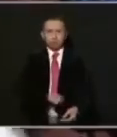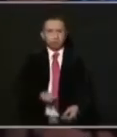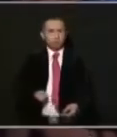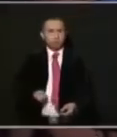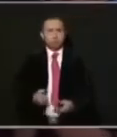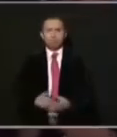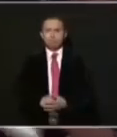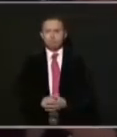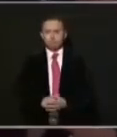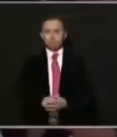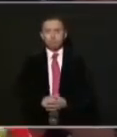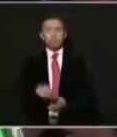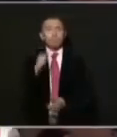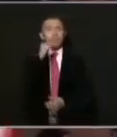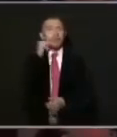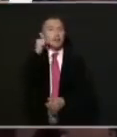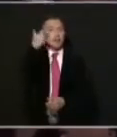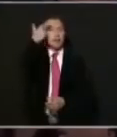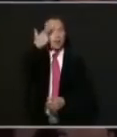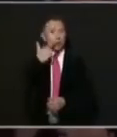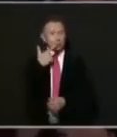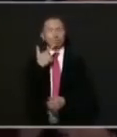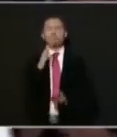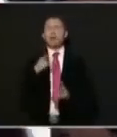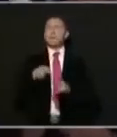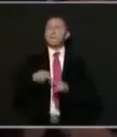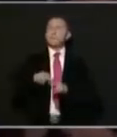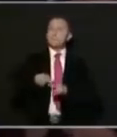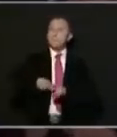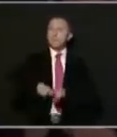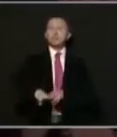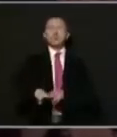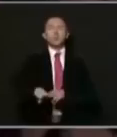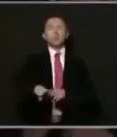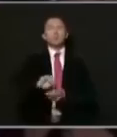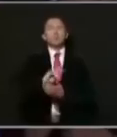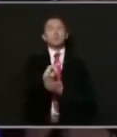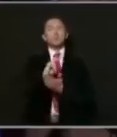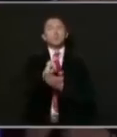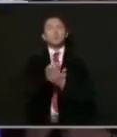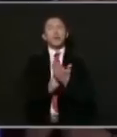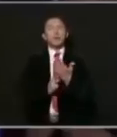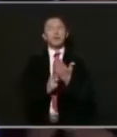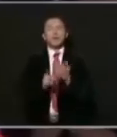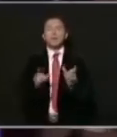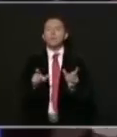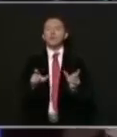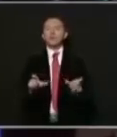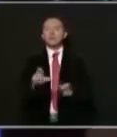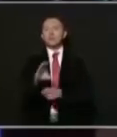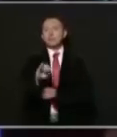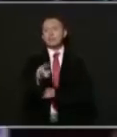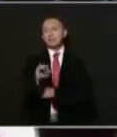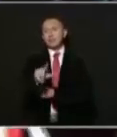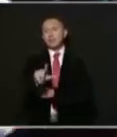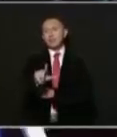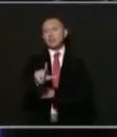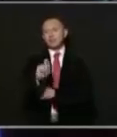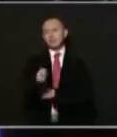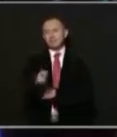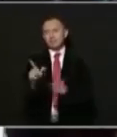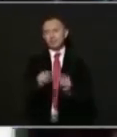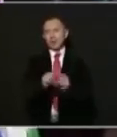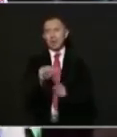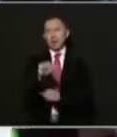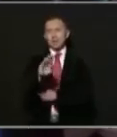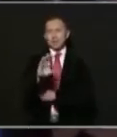Desde anoche entró en vigor el Plan de Protección Civil, el ABC, para los